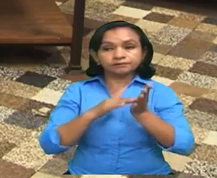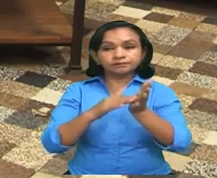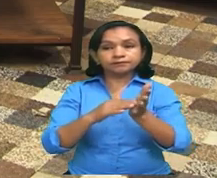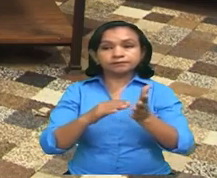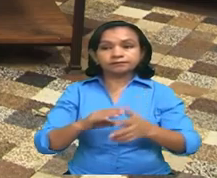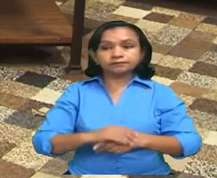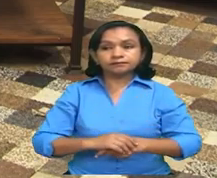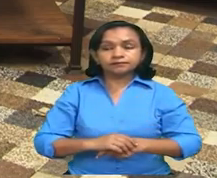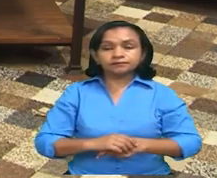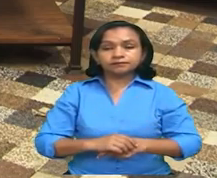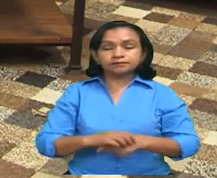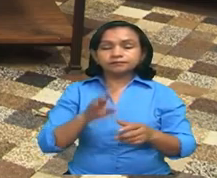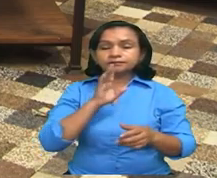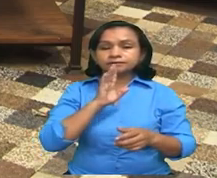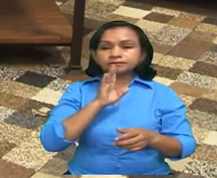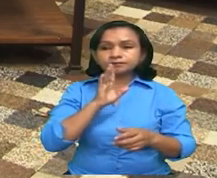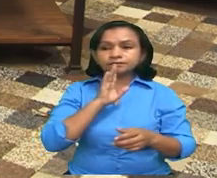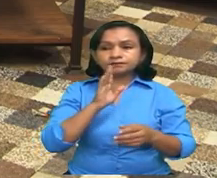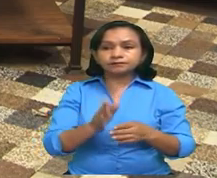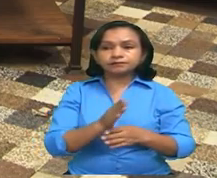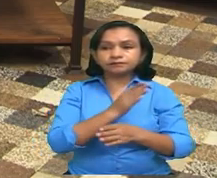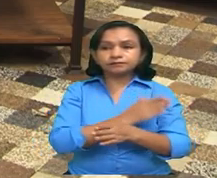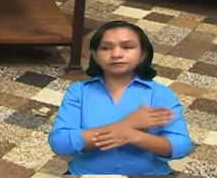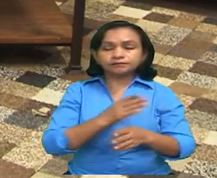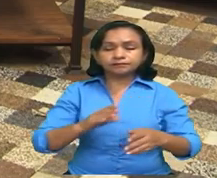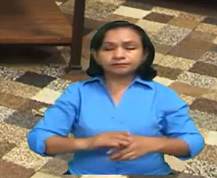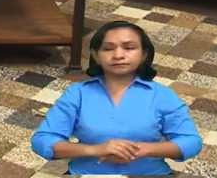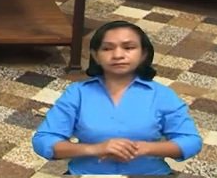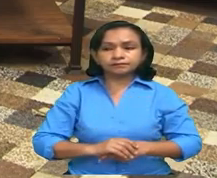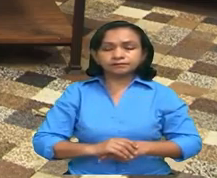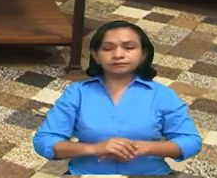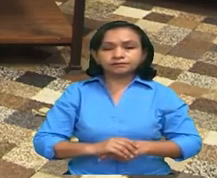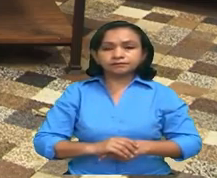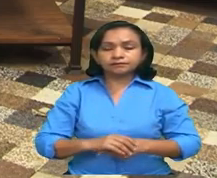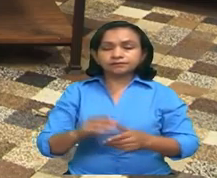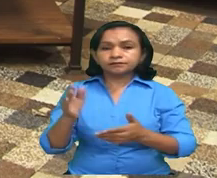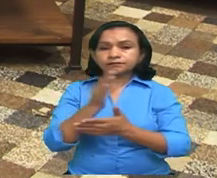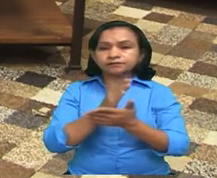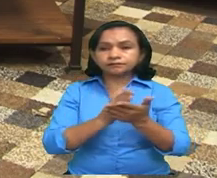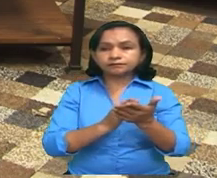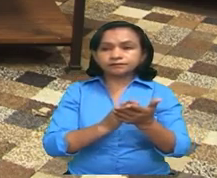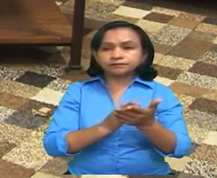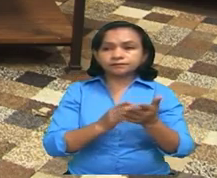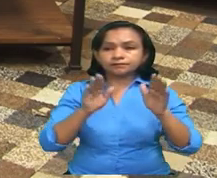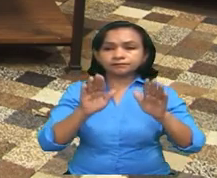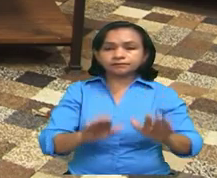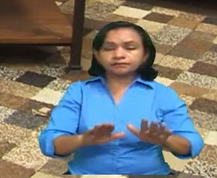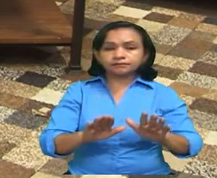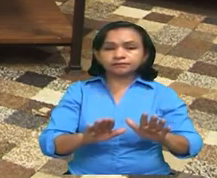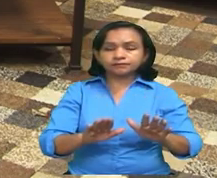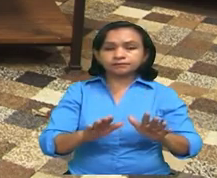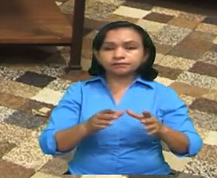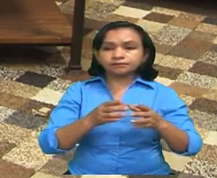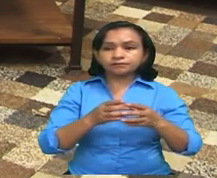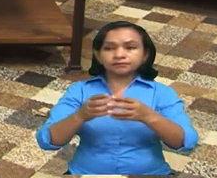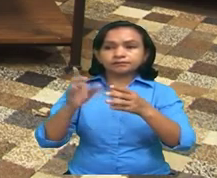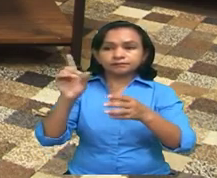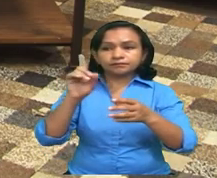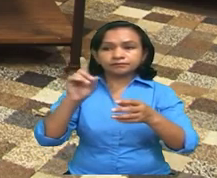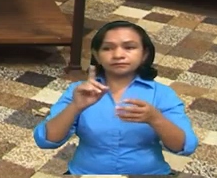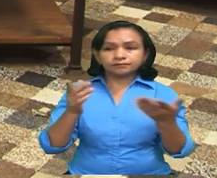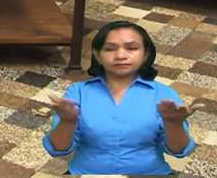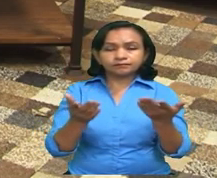microempresarios, para que, aparte de que en la feria les dijeran, o sea, esto es lo que tenemos, mira, así es nuestra atención, esta es